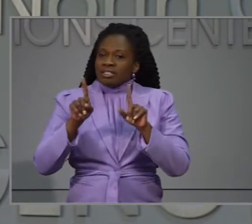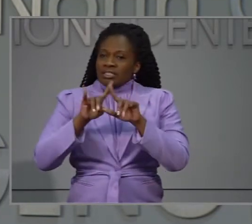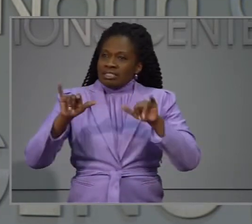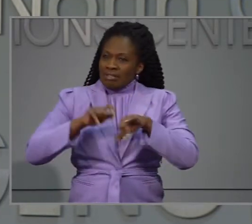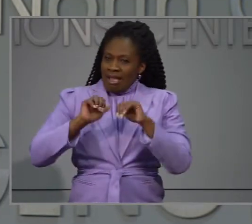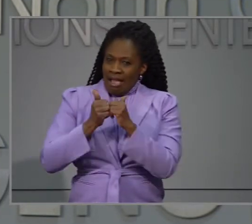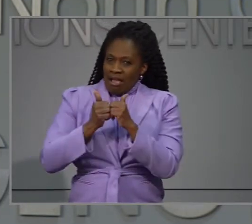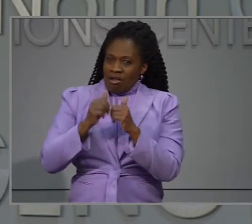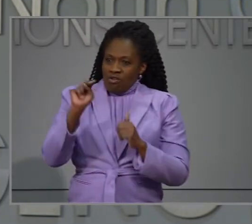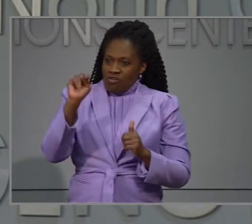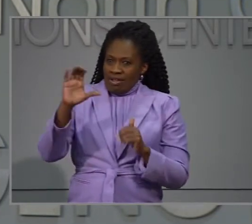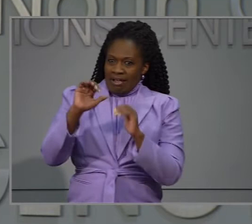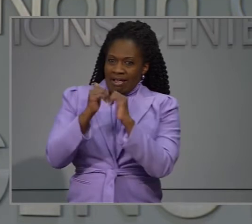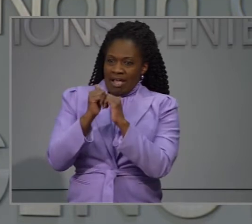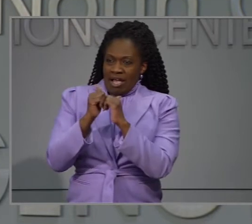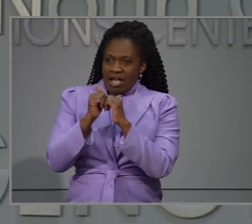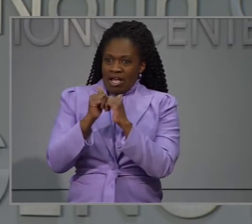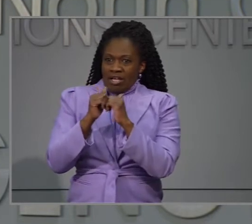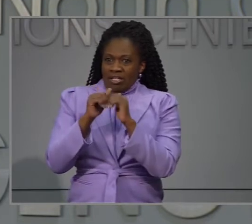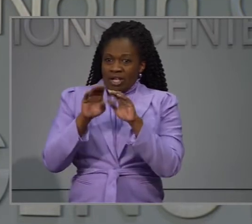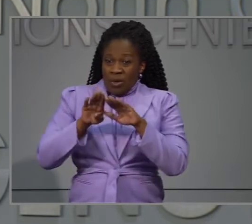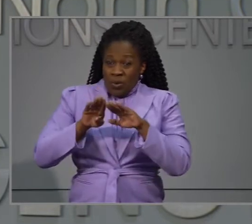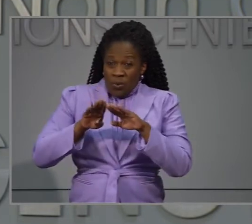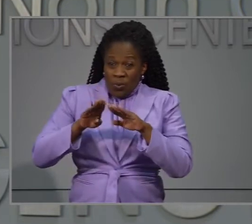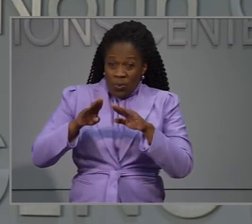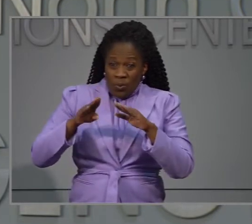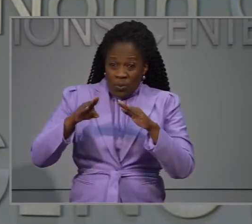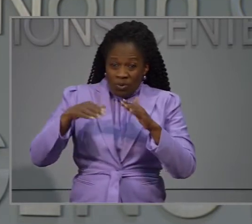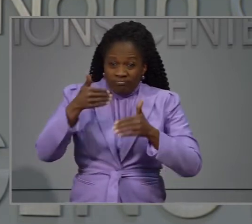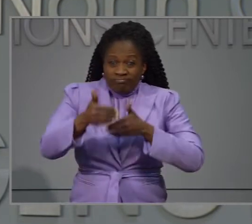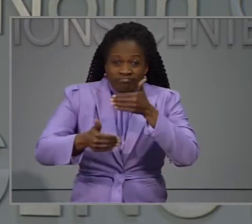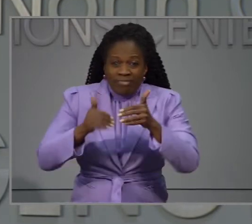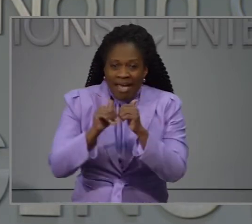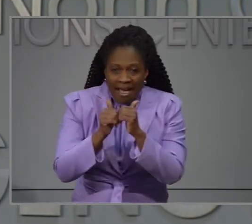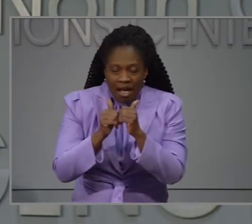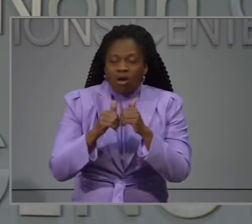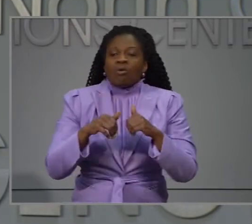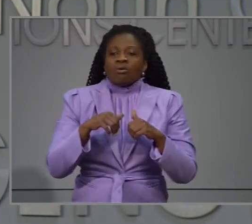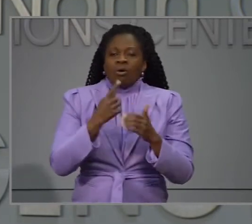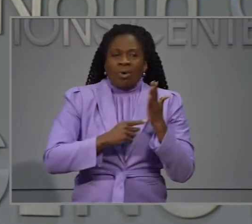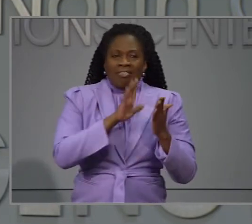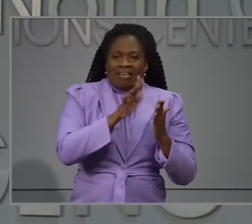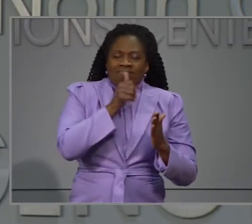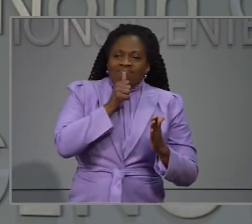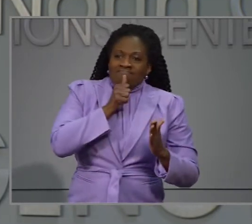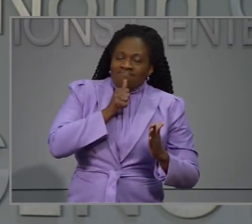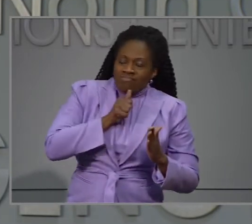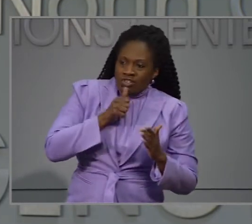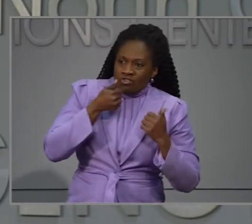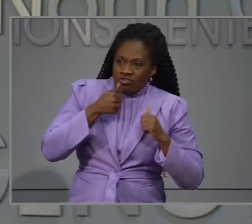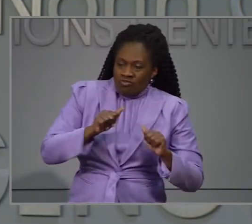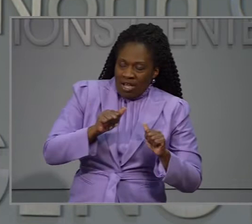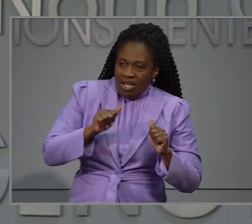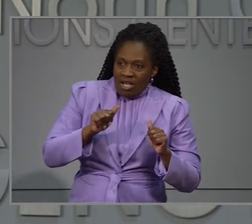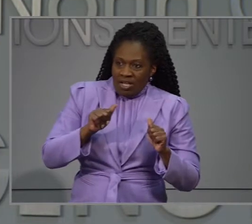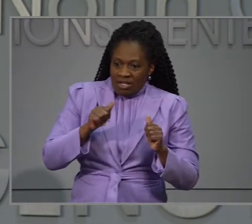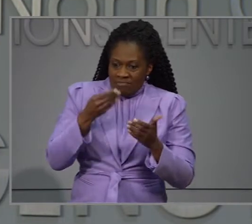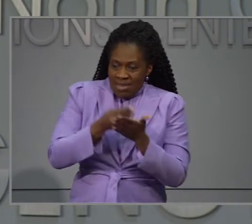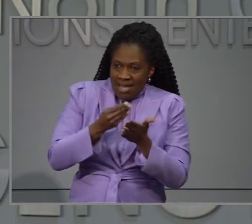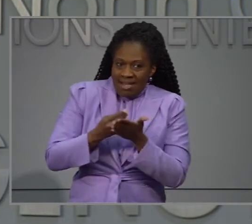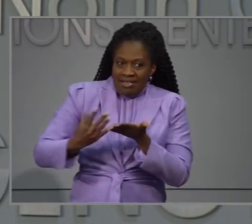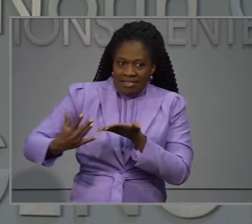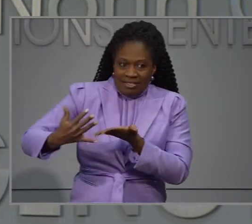los tipos las tipos de maneras en que carolina del norte puede relajar sus restricciones también nos están